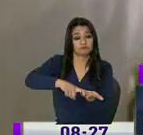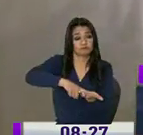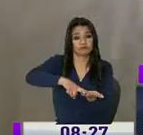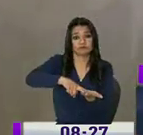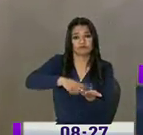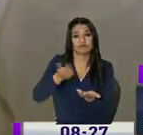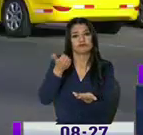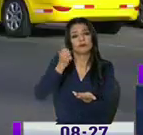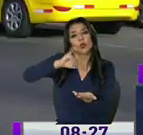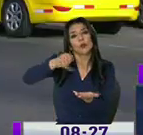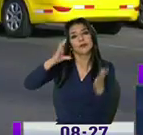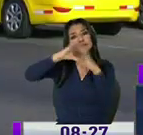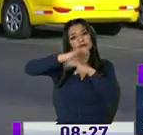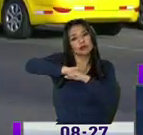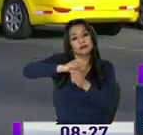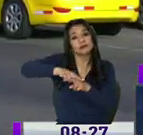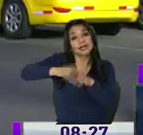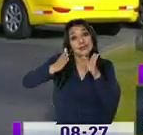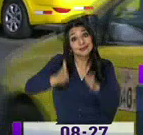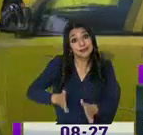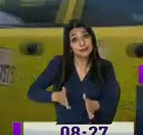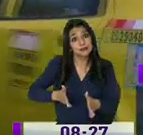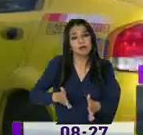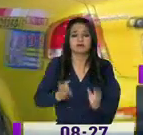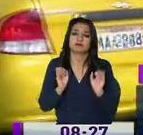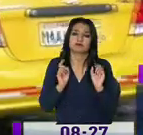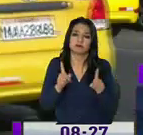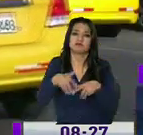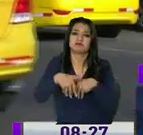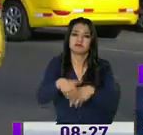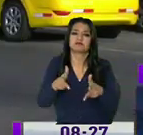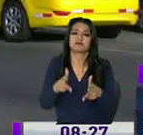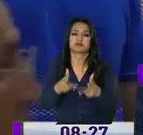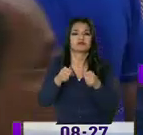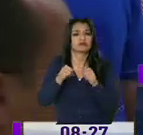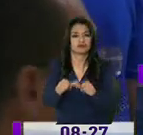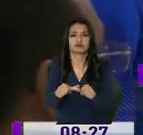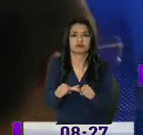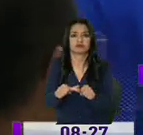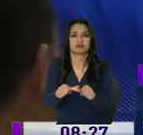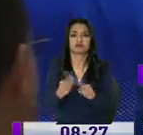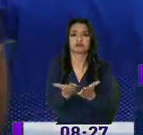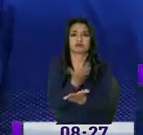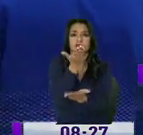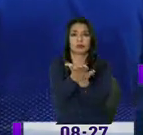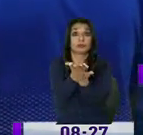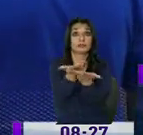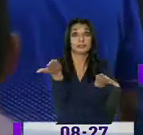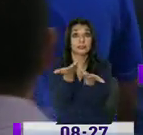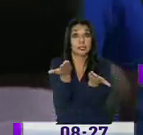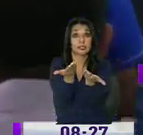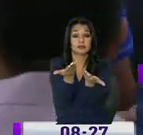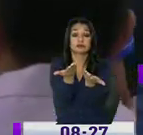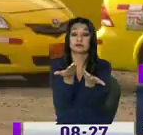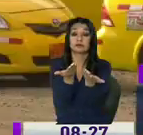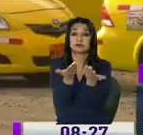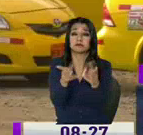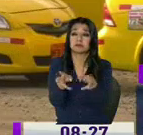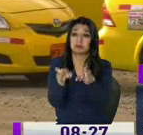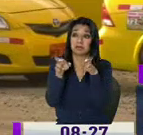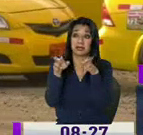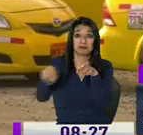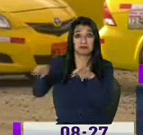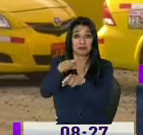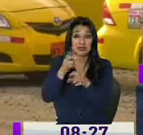de este jueves, los taxistas cedieron en su posición de protestar de manera indefinida y plantearon, entre otras cosas, el combate a la informalidad y